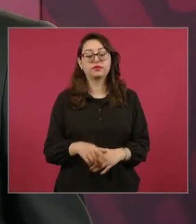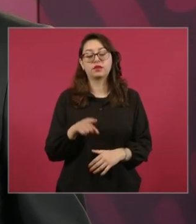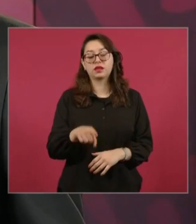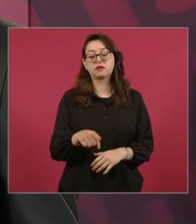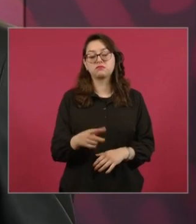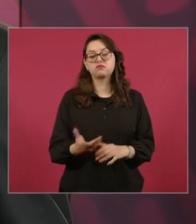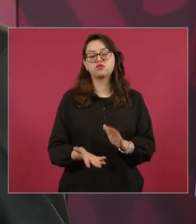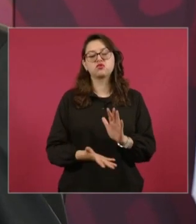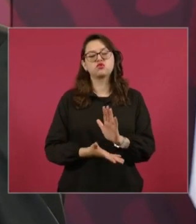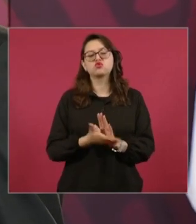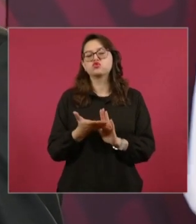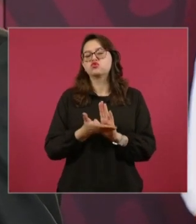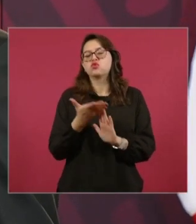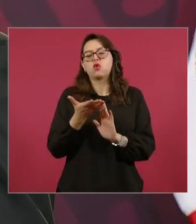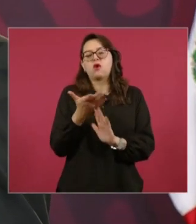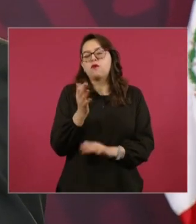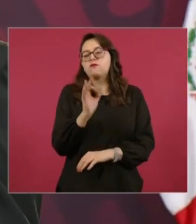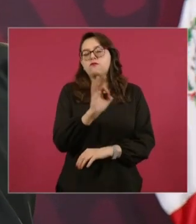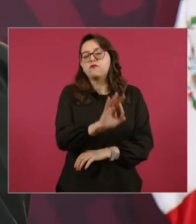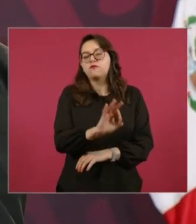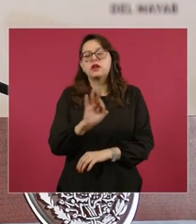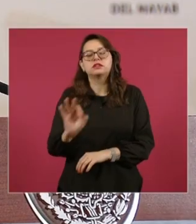la construyeron